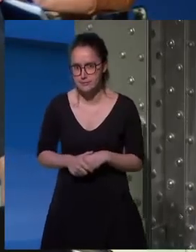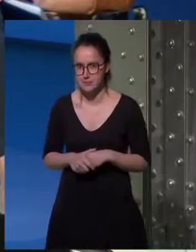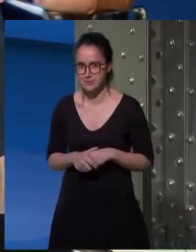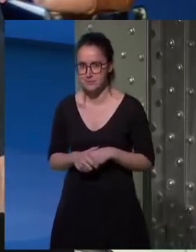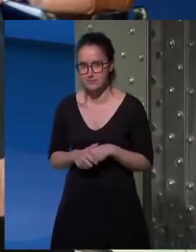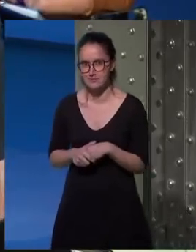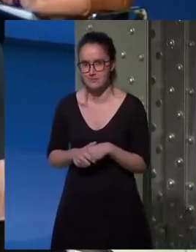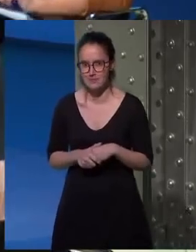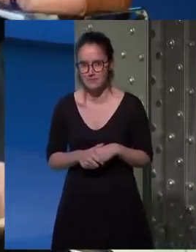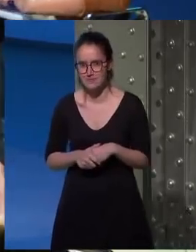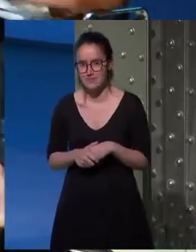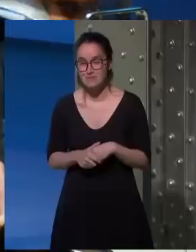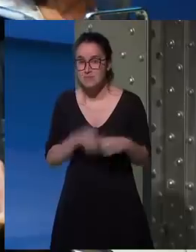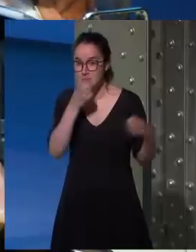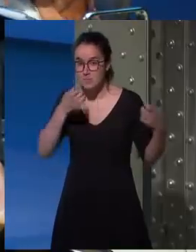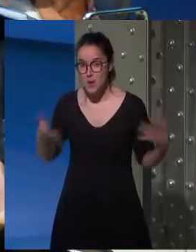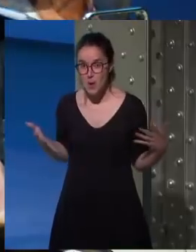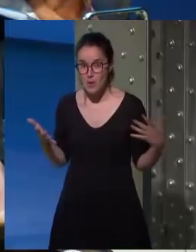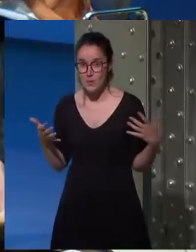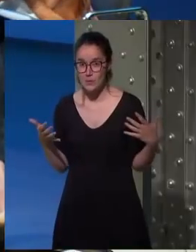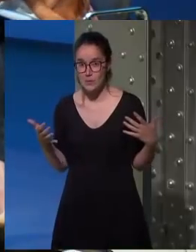entonces... Bueno...